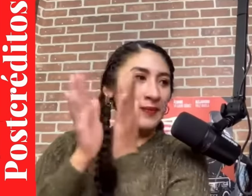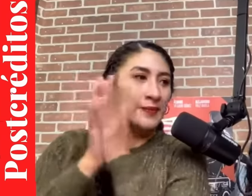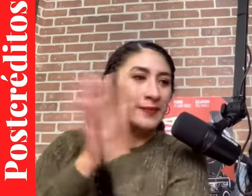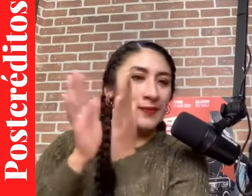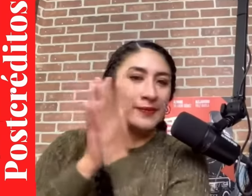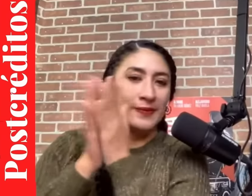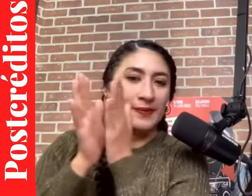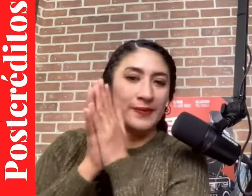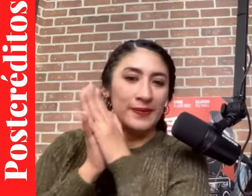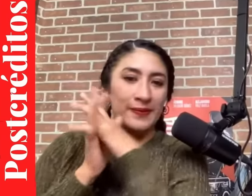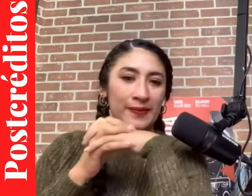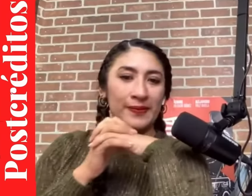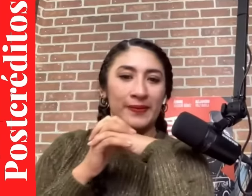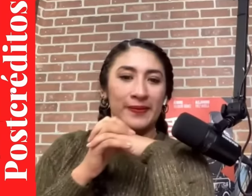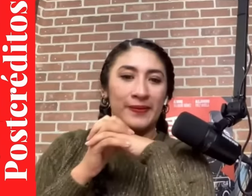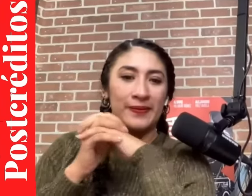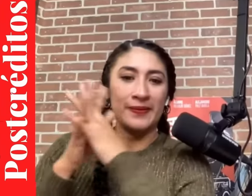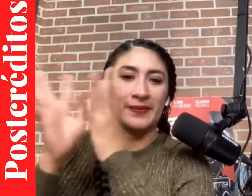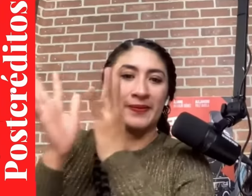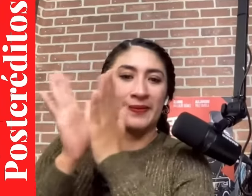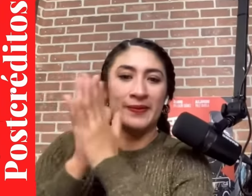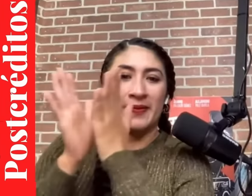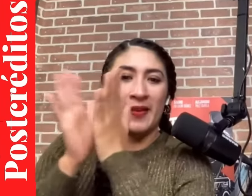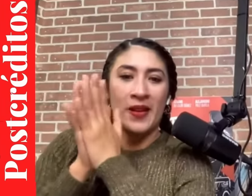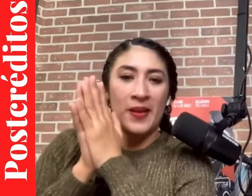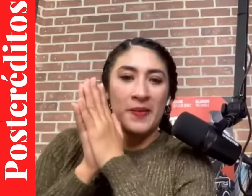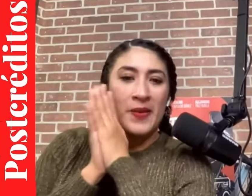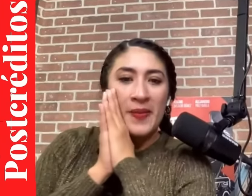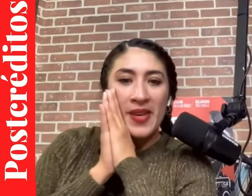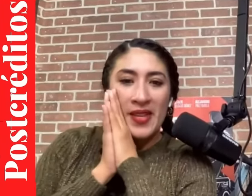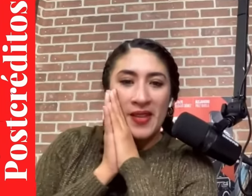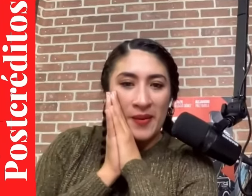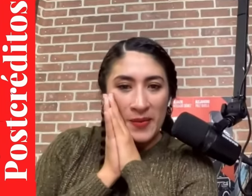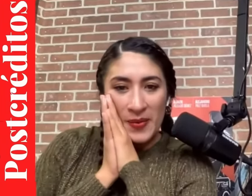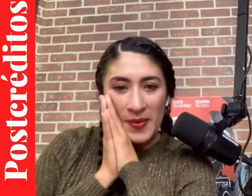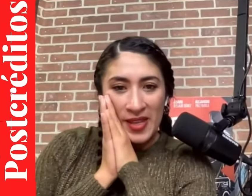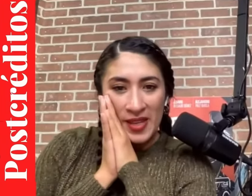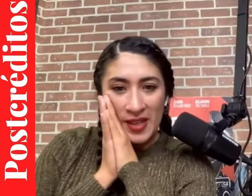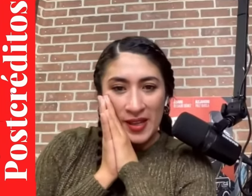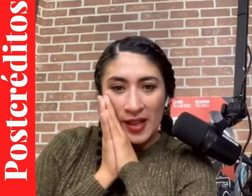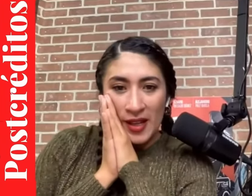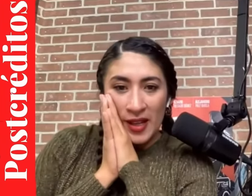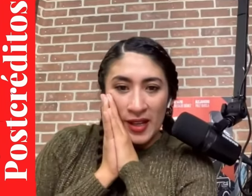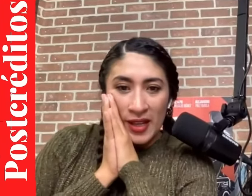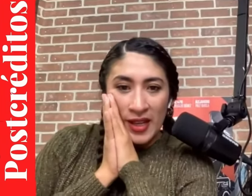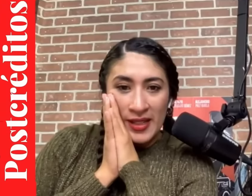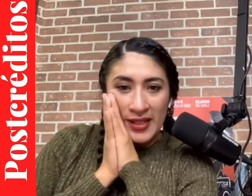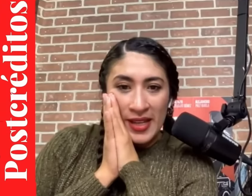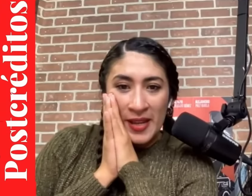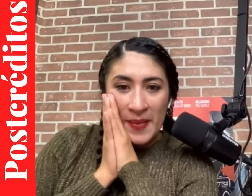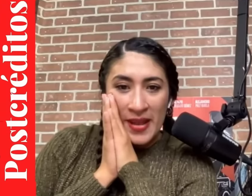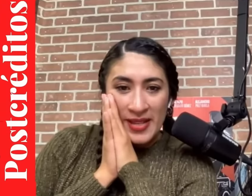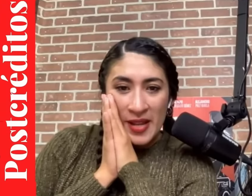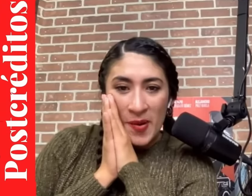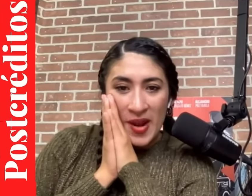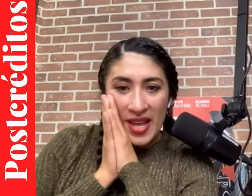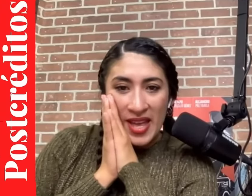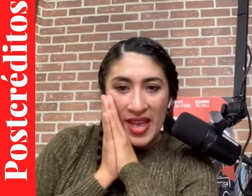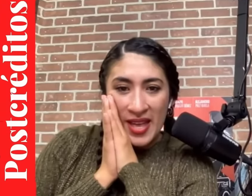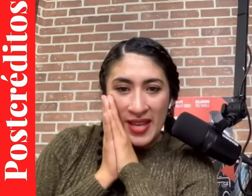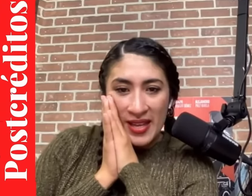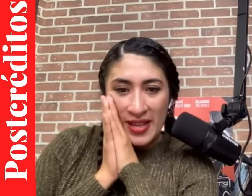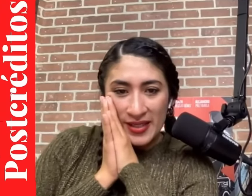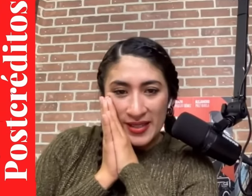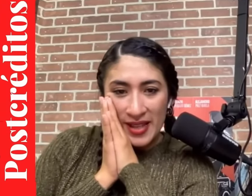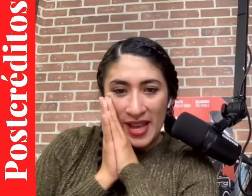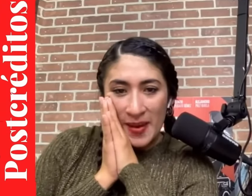padre y muchas gracias a todos ustedes que estuvieron ahí muy bien muy bien este quién más anda